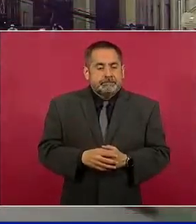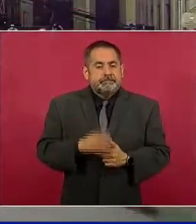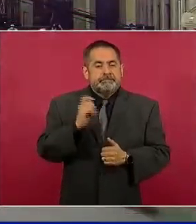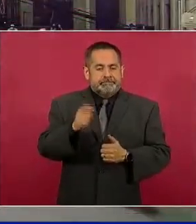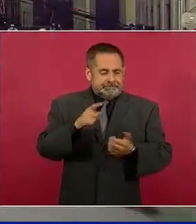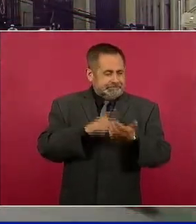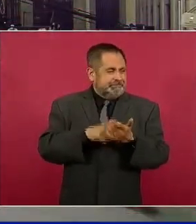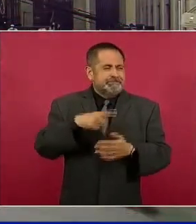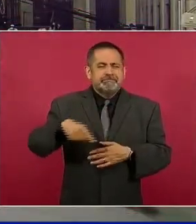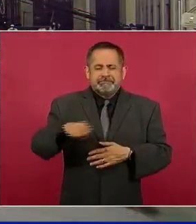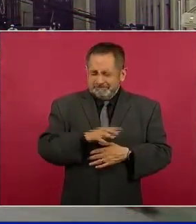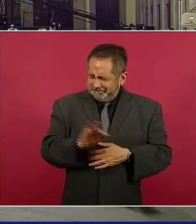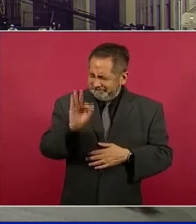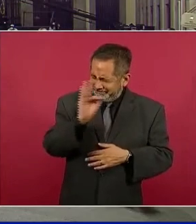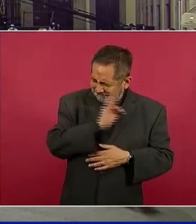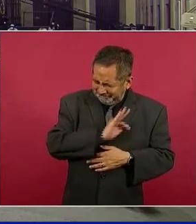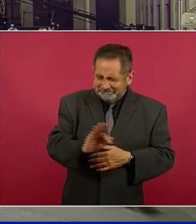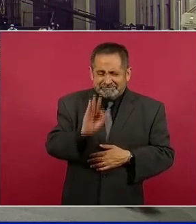forma